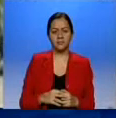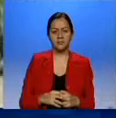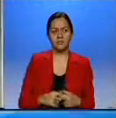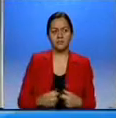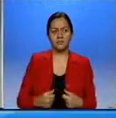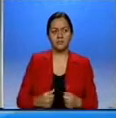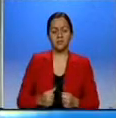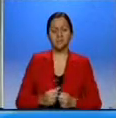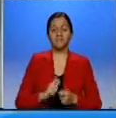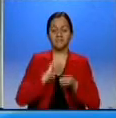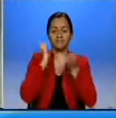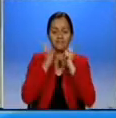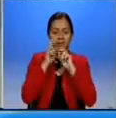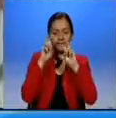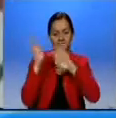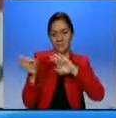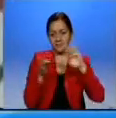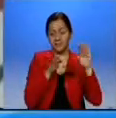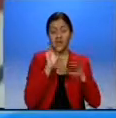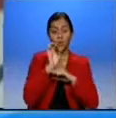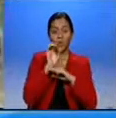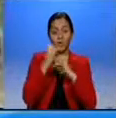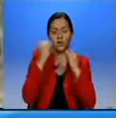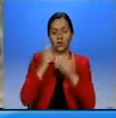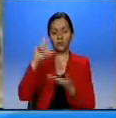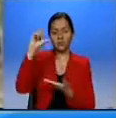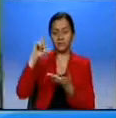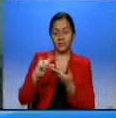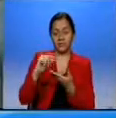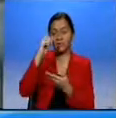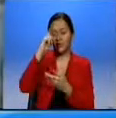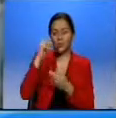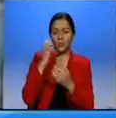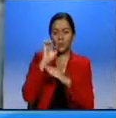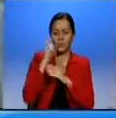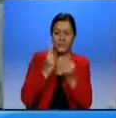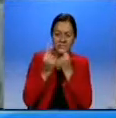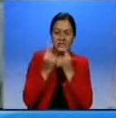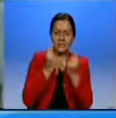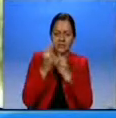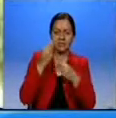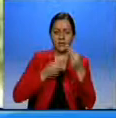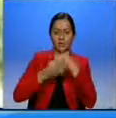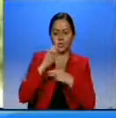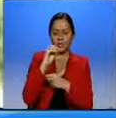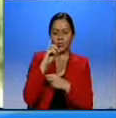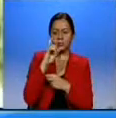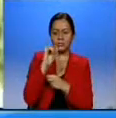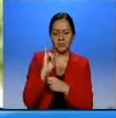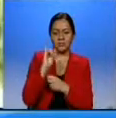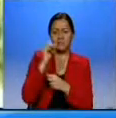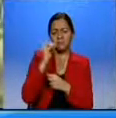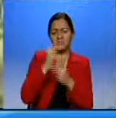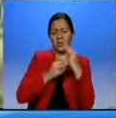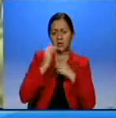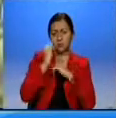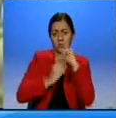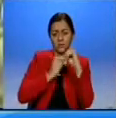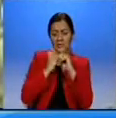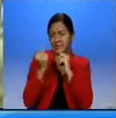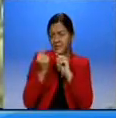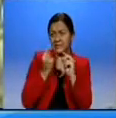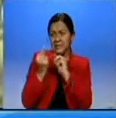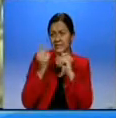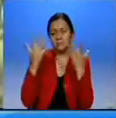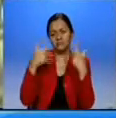cambiamos de tema Ecuador logró reducir el monto a pagar a la petrolera estadounidense oxy tras un litigio iniciado